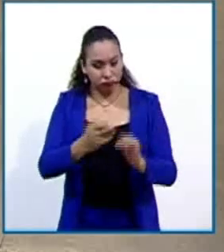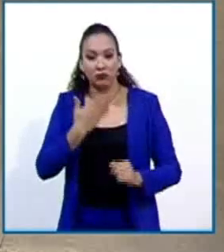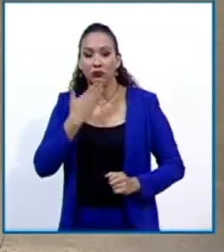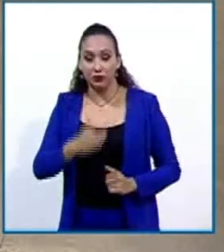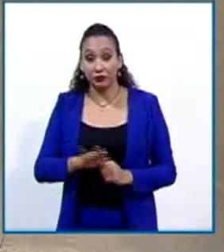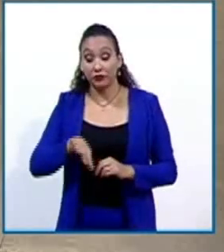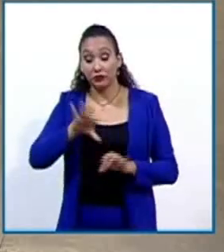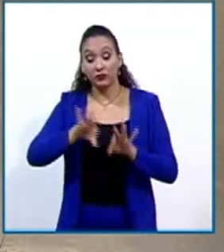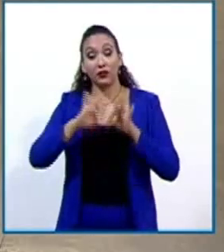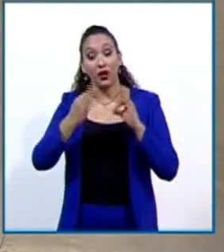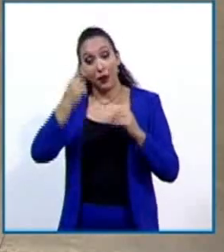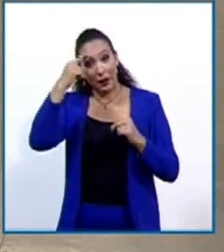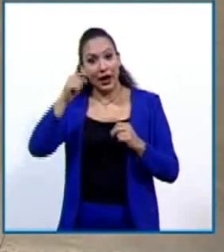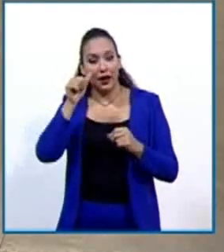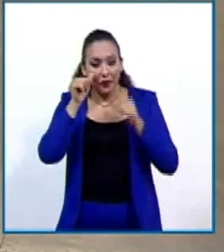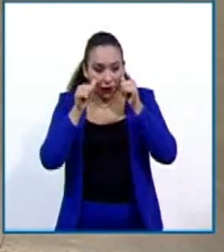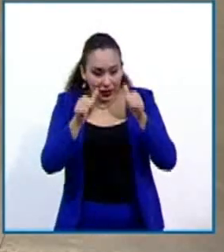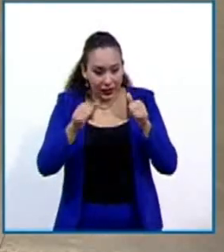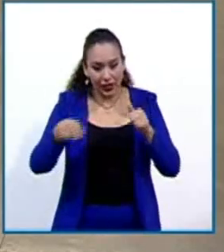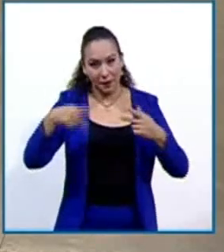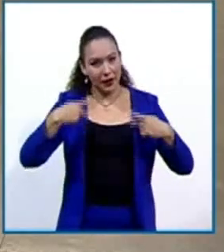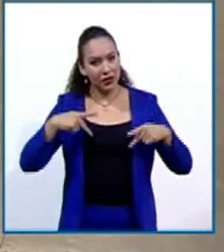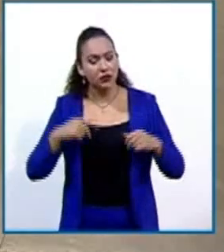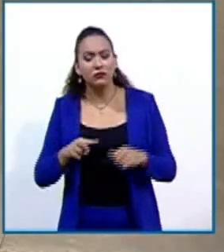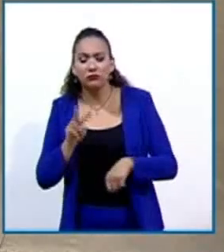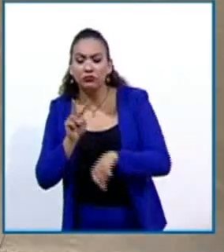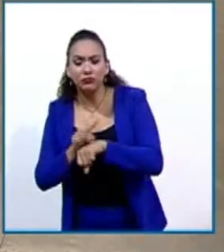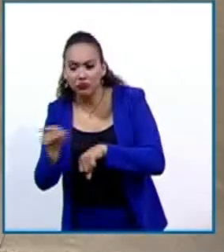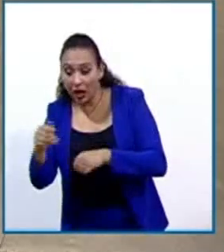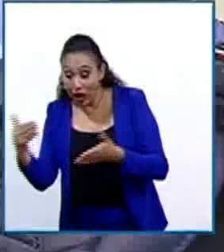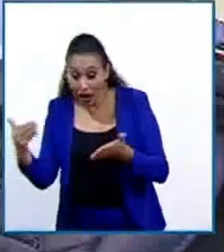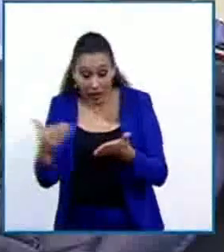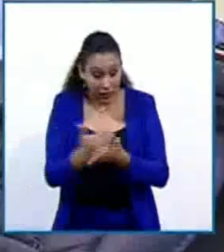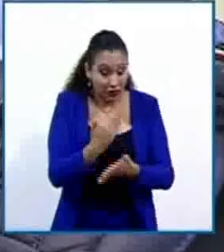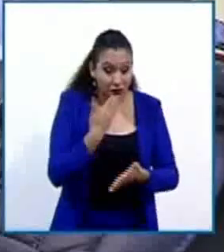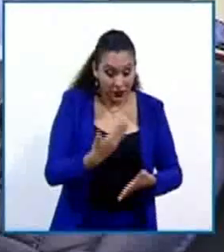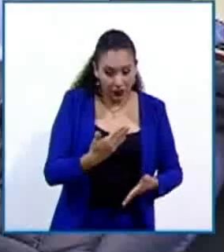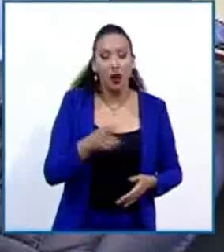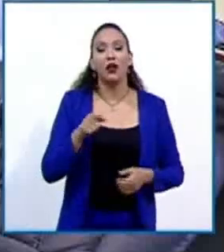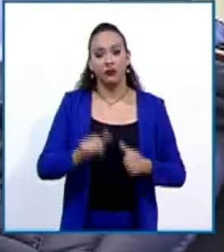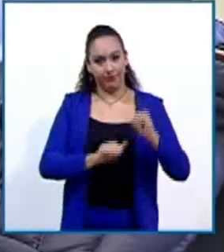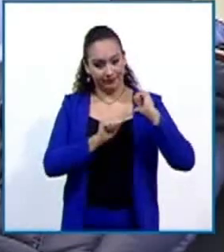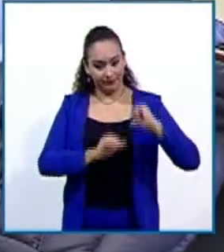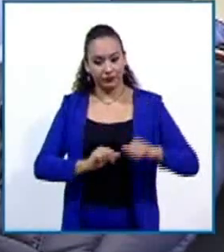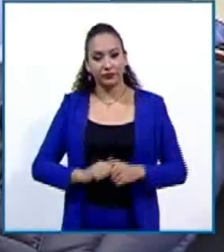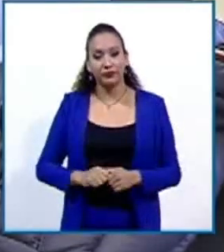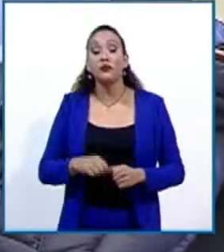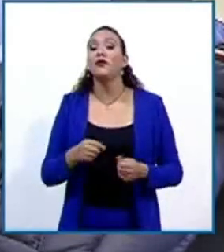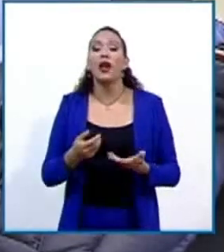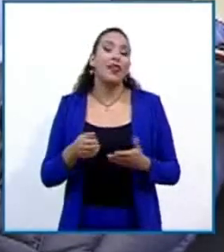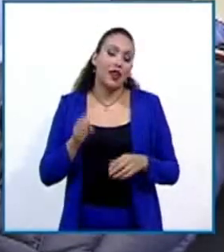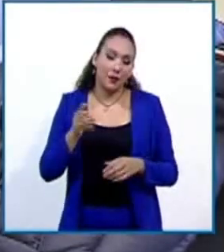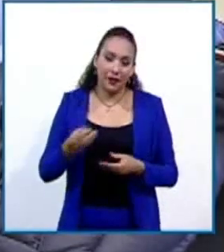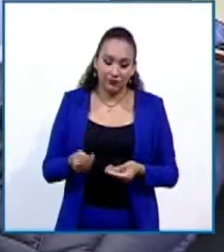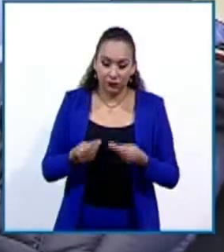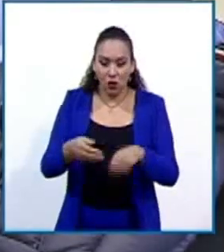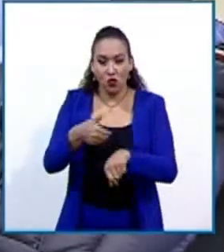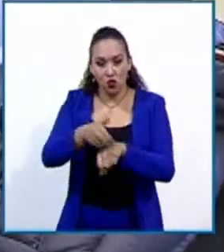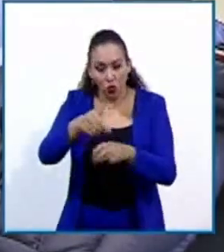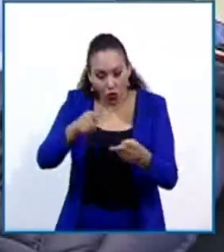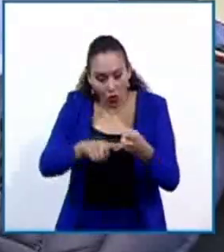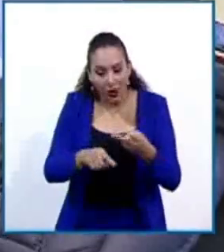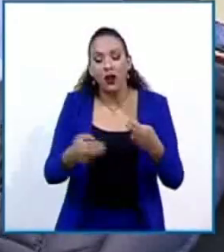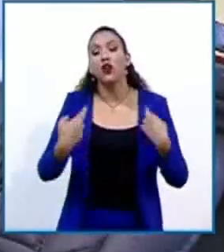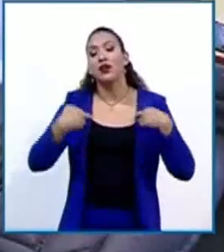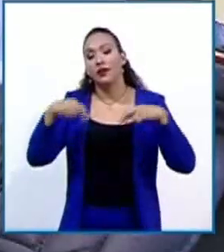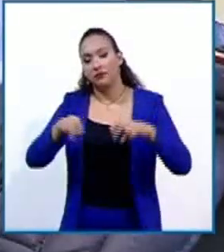necesarios para garantizar su accesibilidad. Propondrá al Pleno del Consejo el número y ubicación de las representaciones del propio